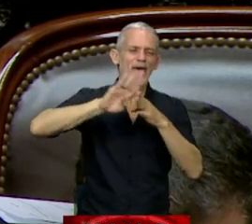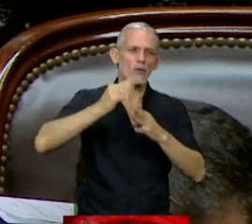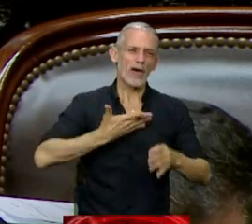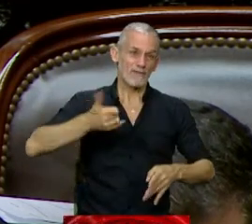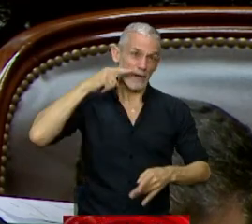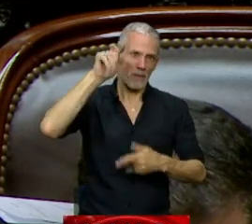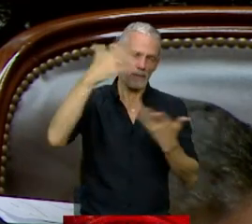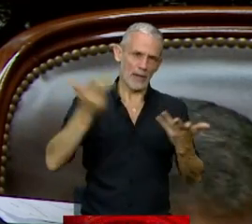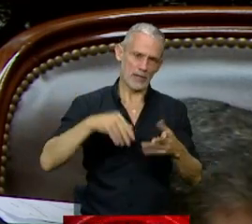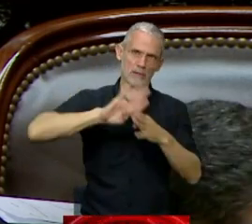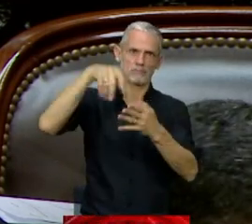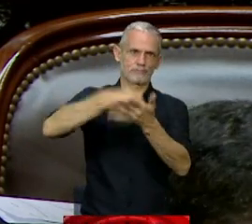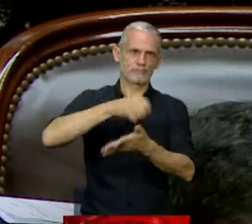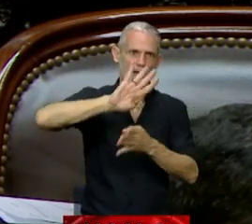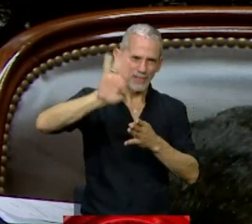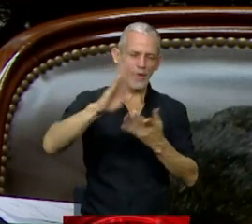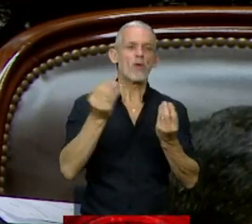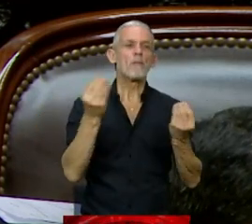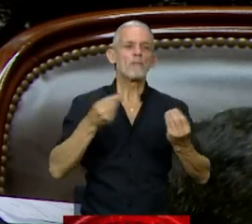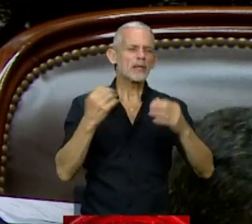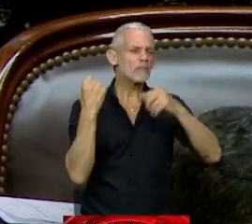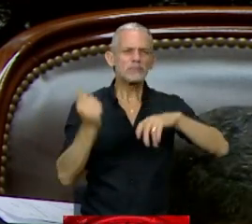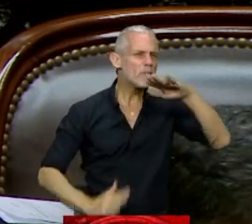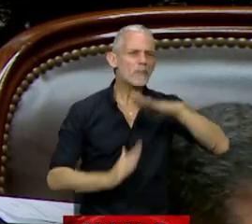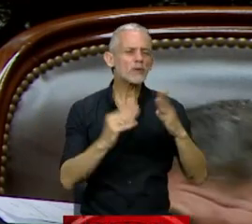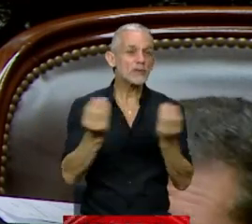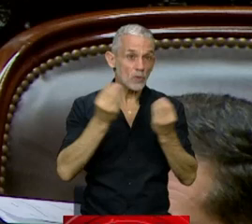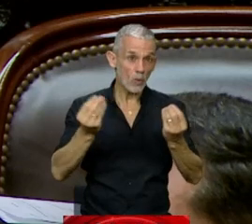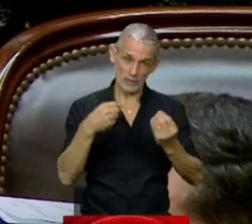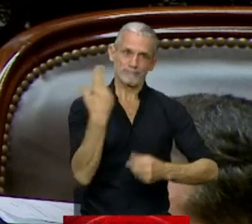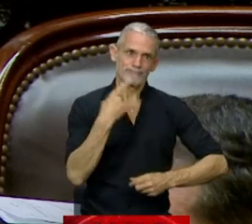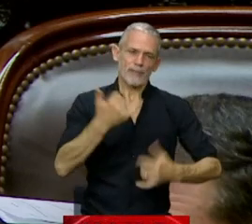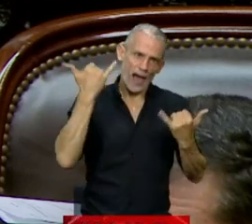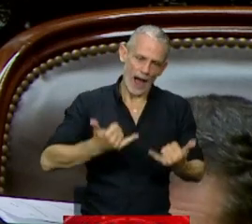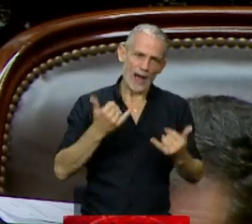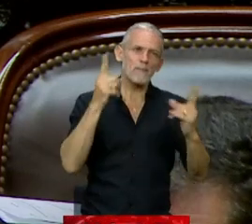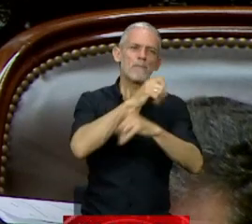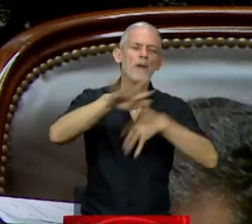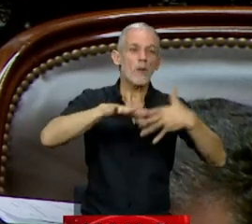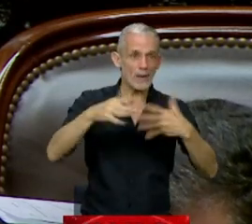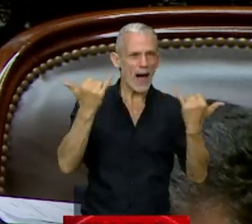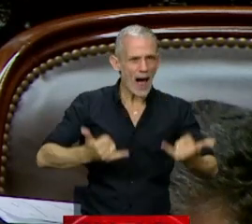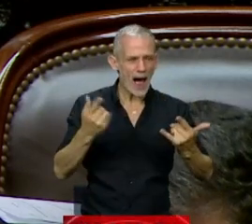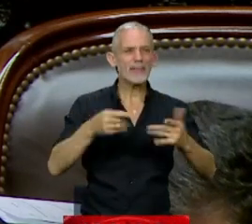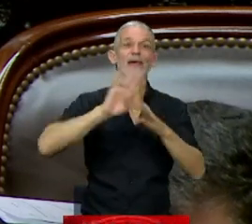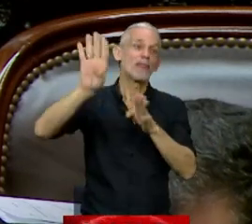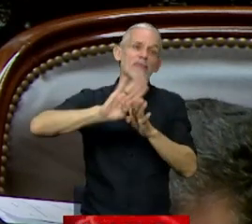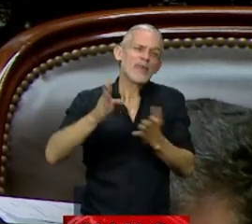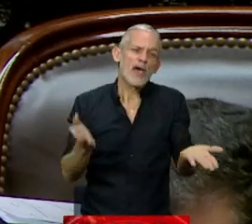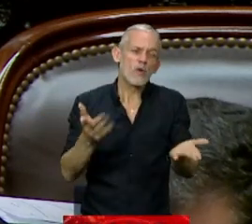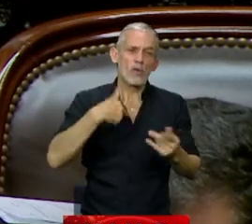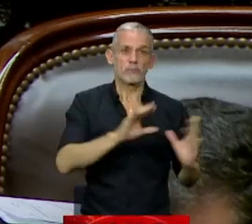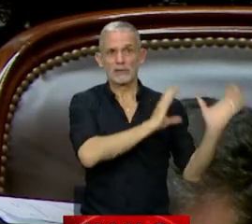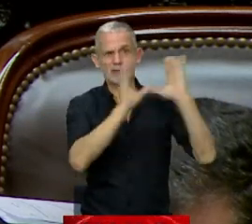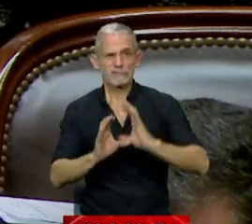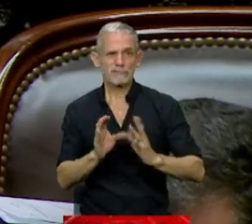deuda con el Fondo Monetario Internacional, porque lo central, al fin de cuentas, es que tenemos un enorme problema de endeudamiento que hemos heredado